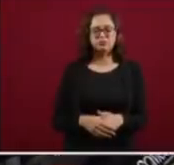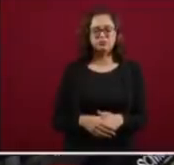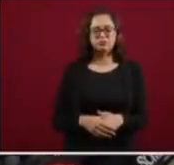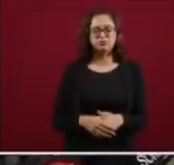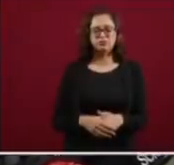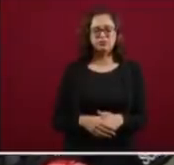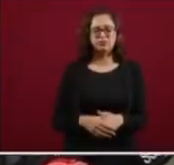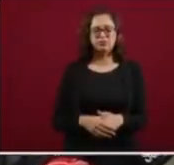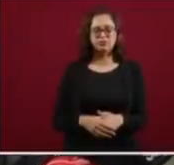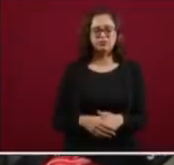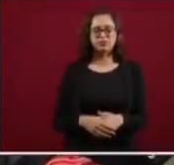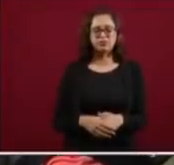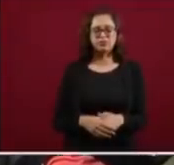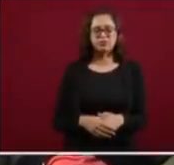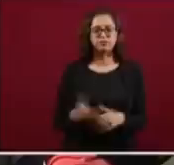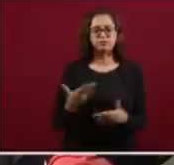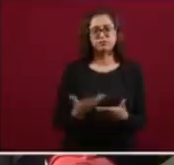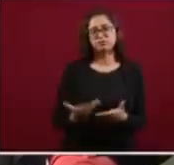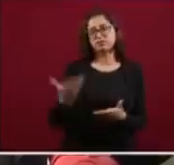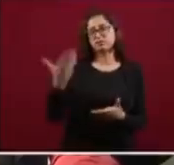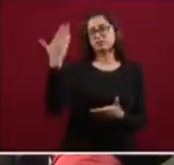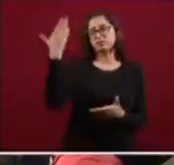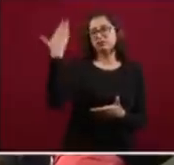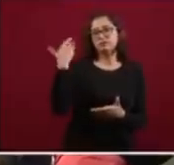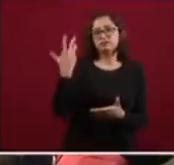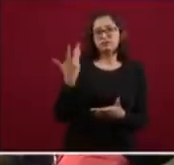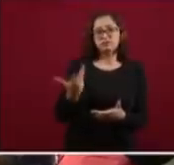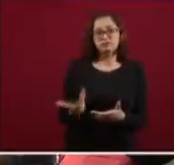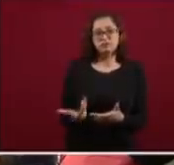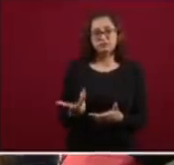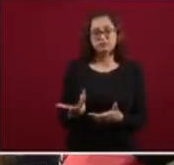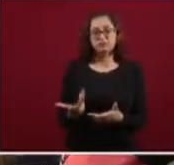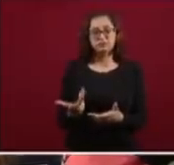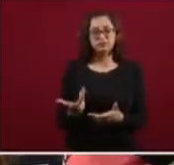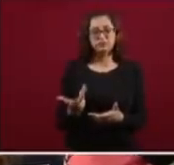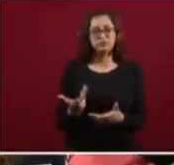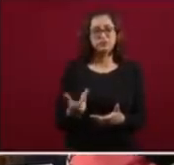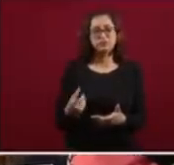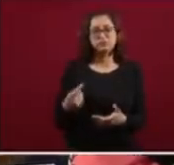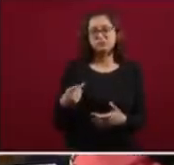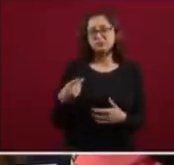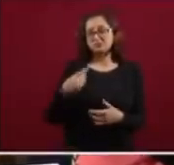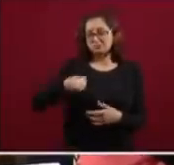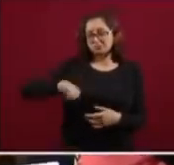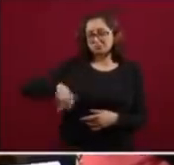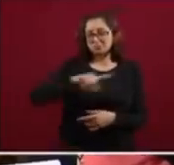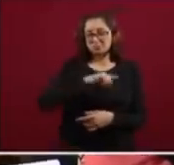cuando estábamos en la oposición no nos cubría nadie